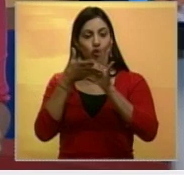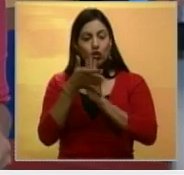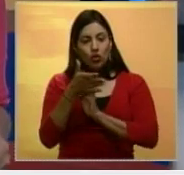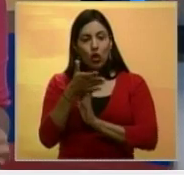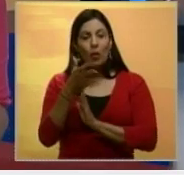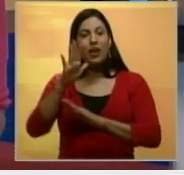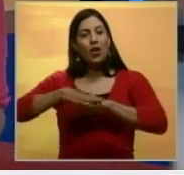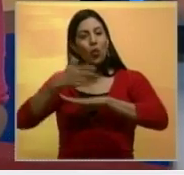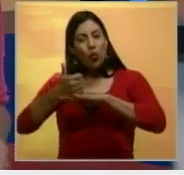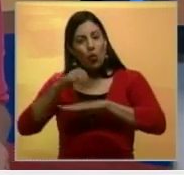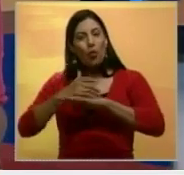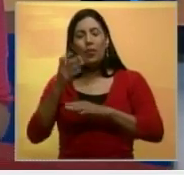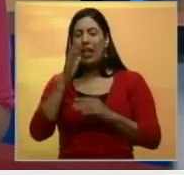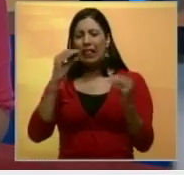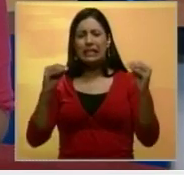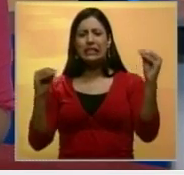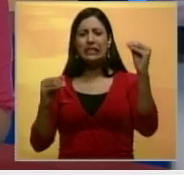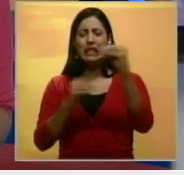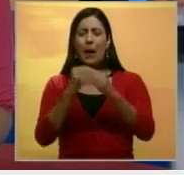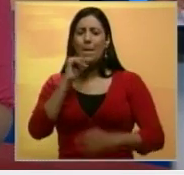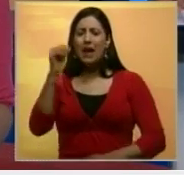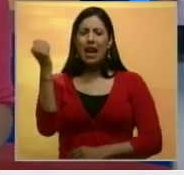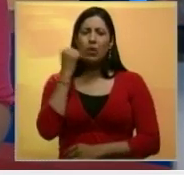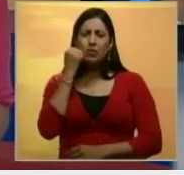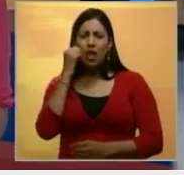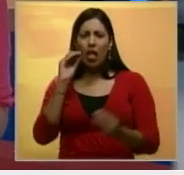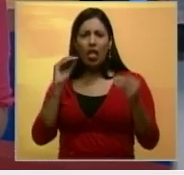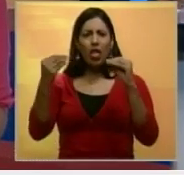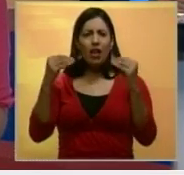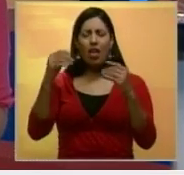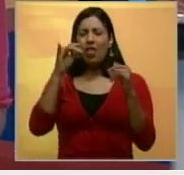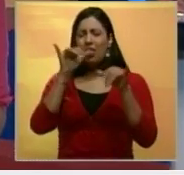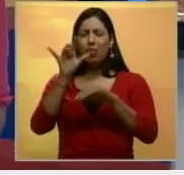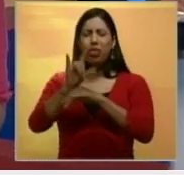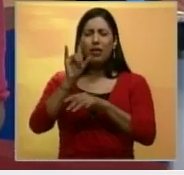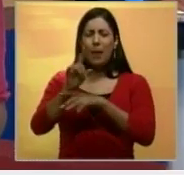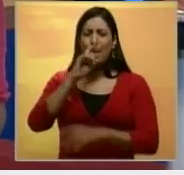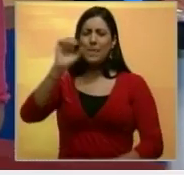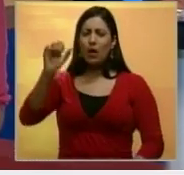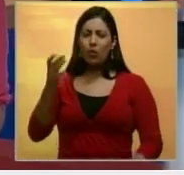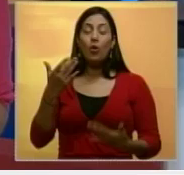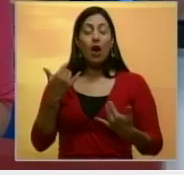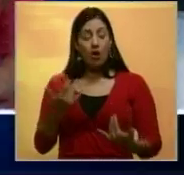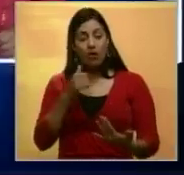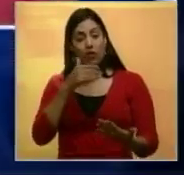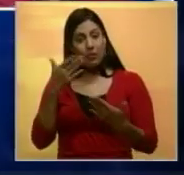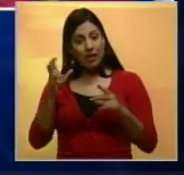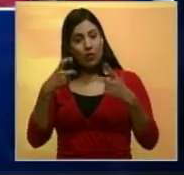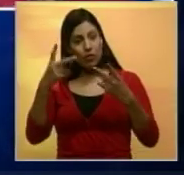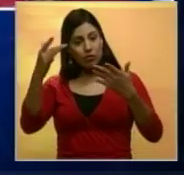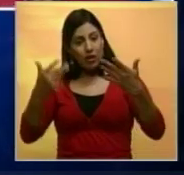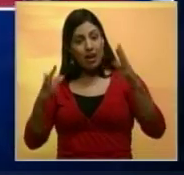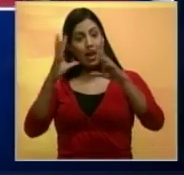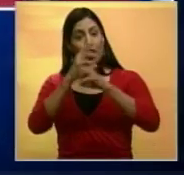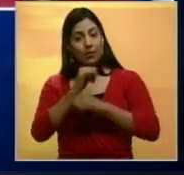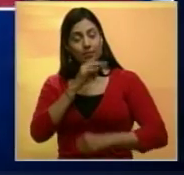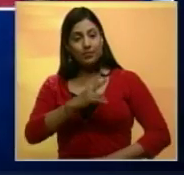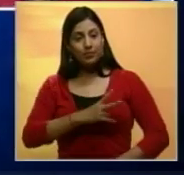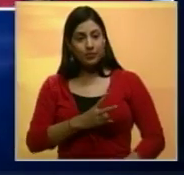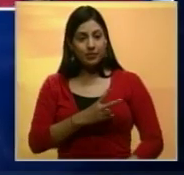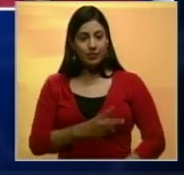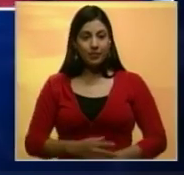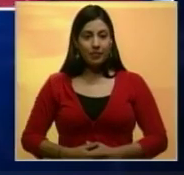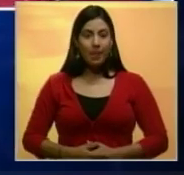las consecuencias de la inconsistencia en la medida sobre el nuevo cono monetario. Esta información será ampliada en la emisión estelar de su